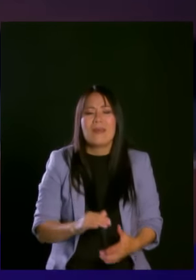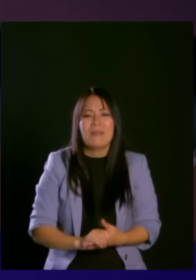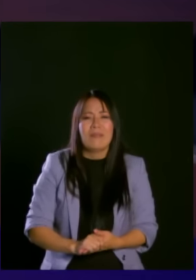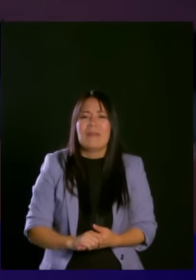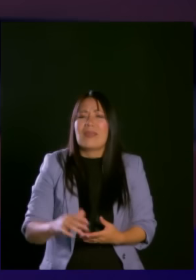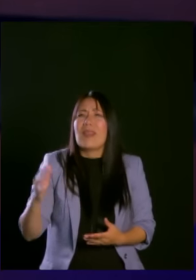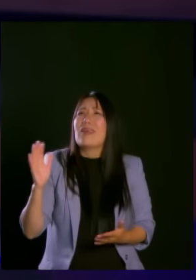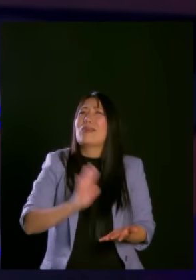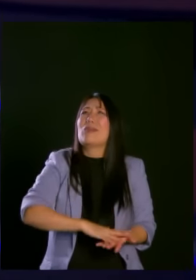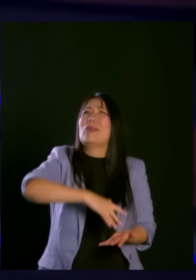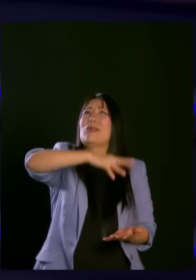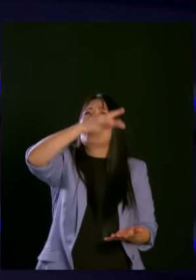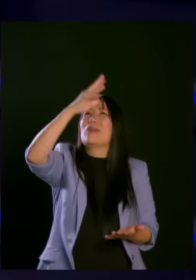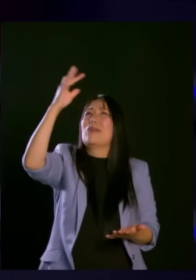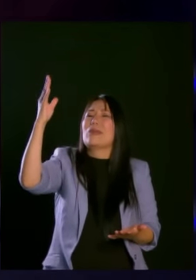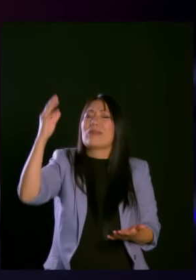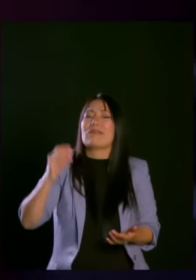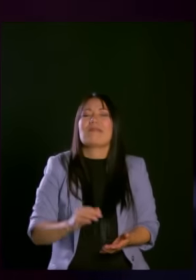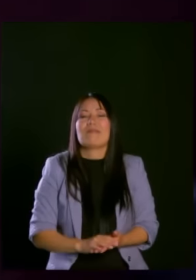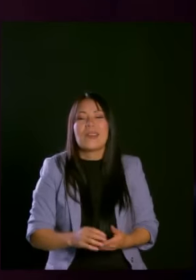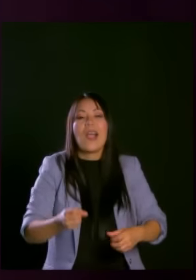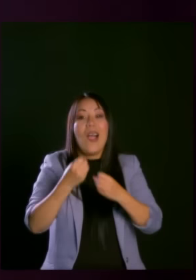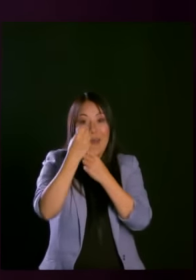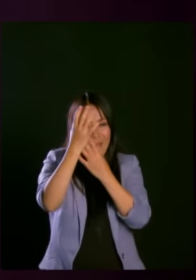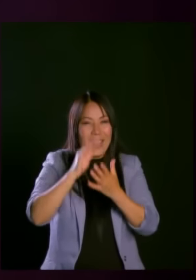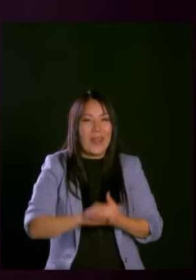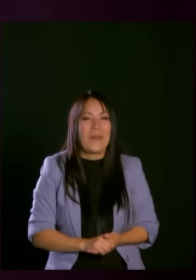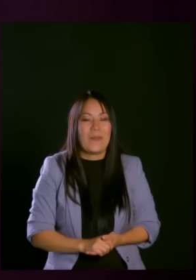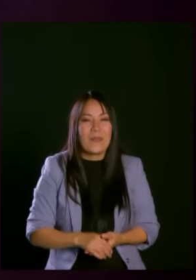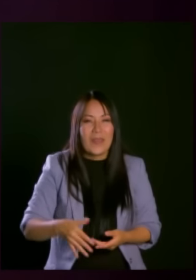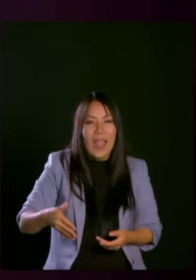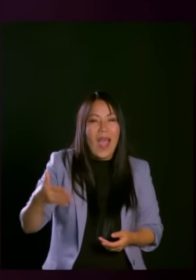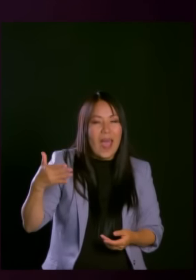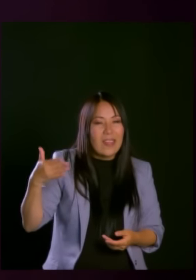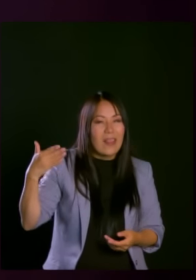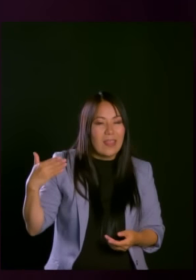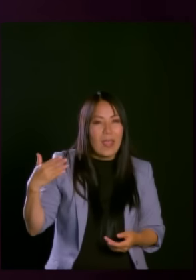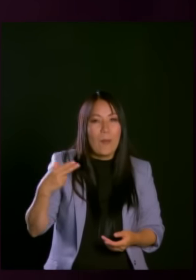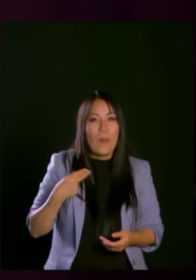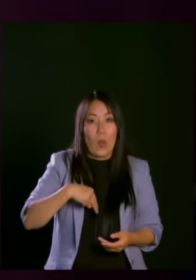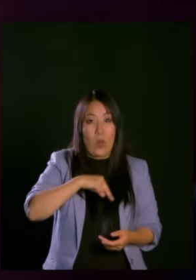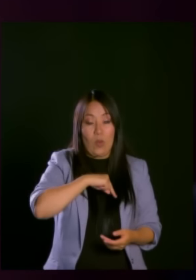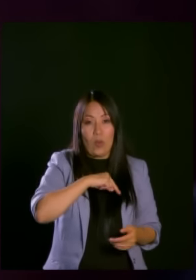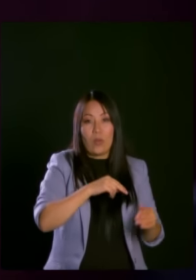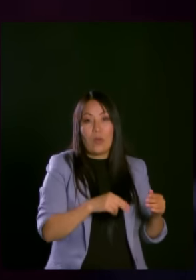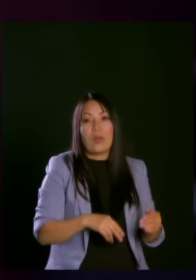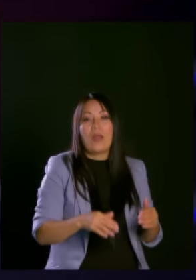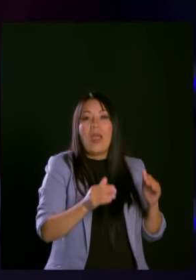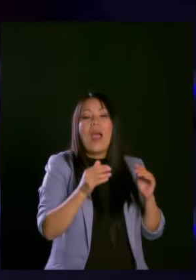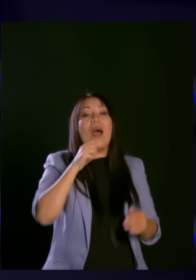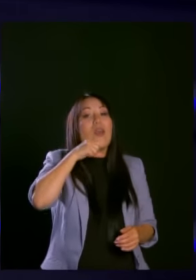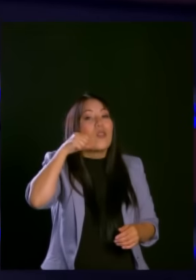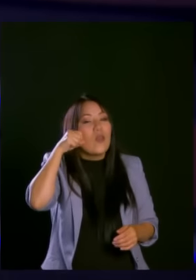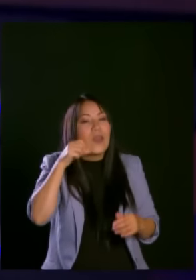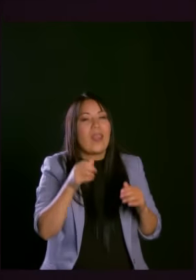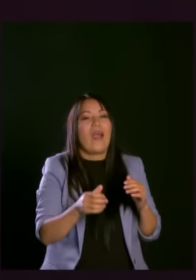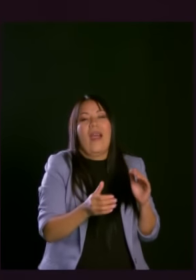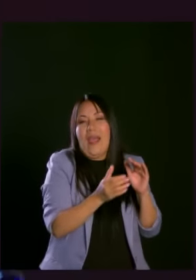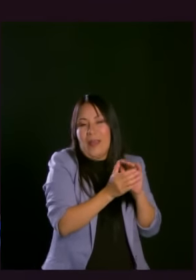Es lo más glorioso. Les voy a contar esto. Estábamos nosotros en nuestra casa, no la actual sino la anterior. Y un